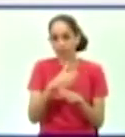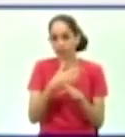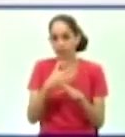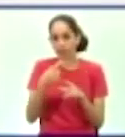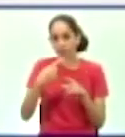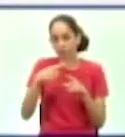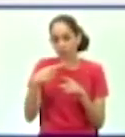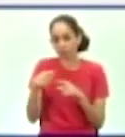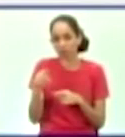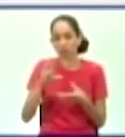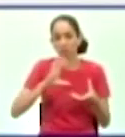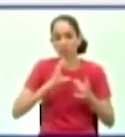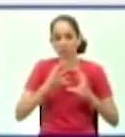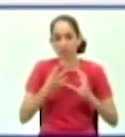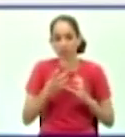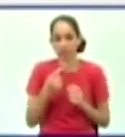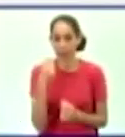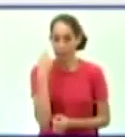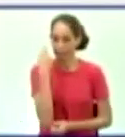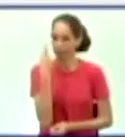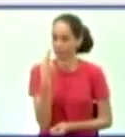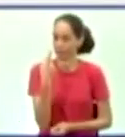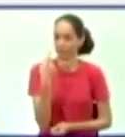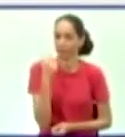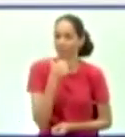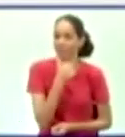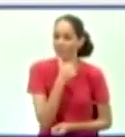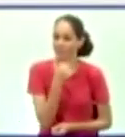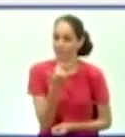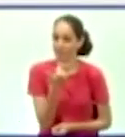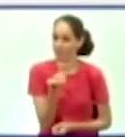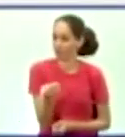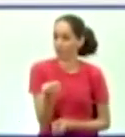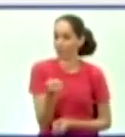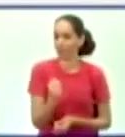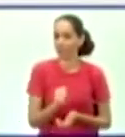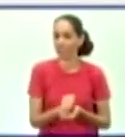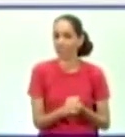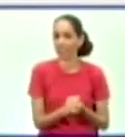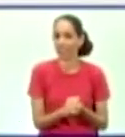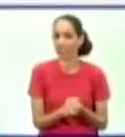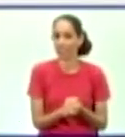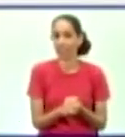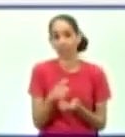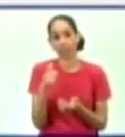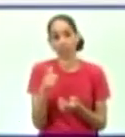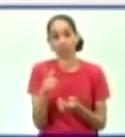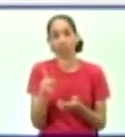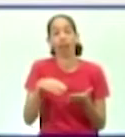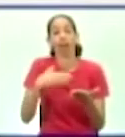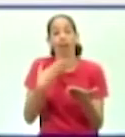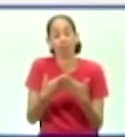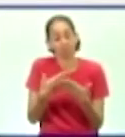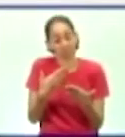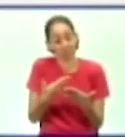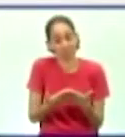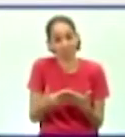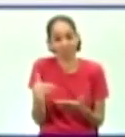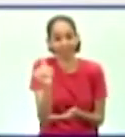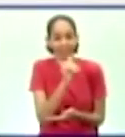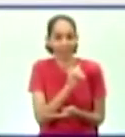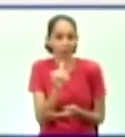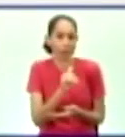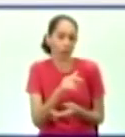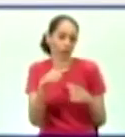conocen cuando vamos a demostrar igualdad de lados es aplicando la igualdad de triángulos, un método de demostración que ustedes